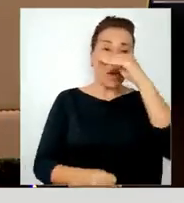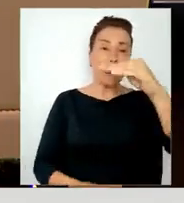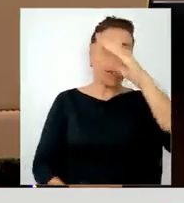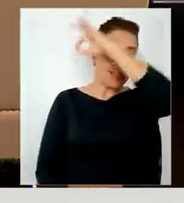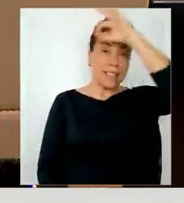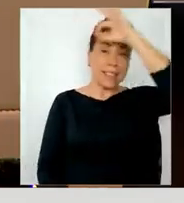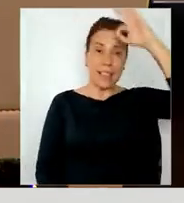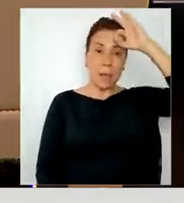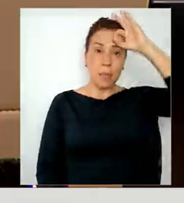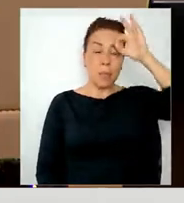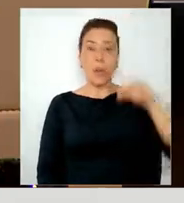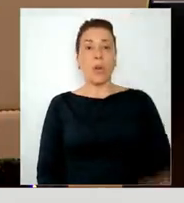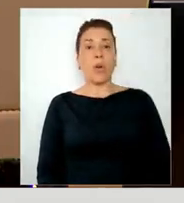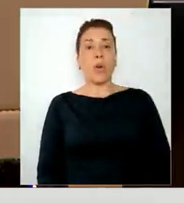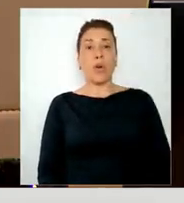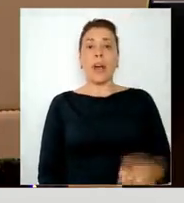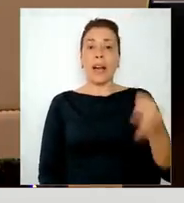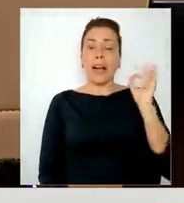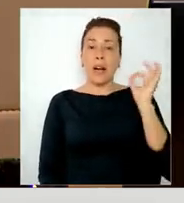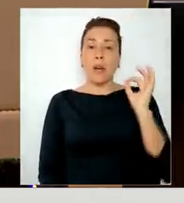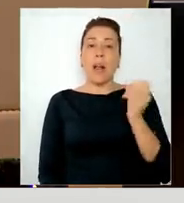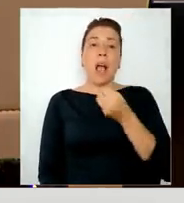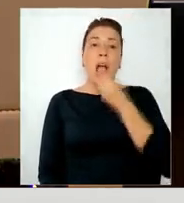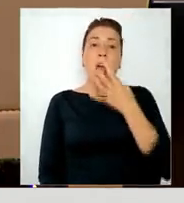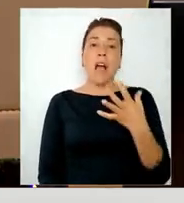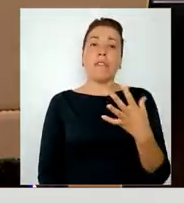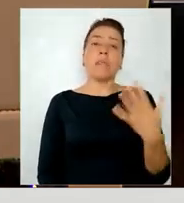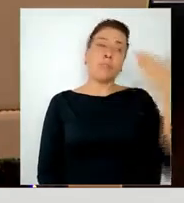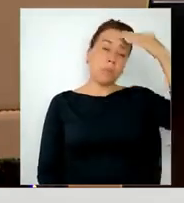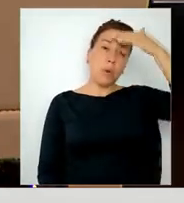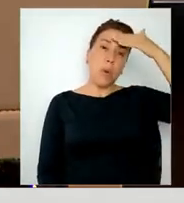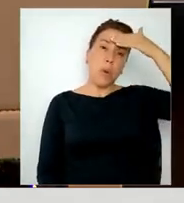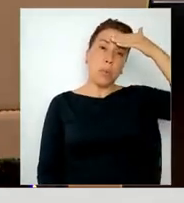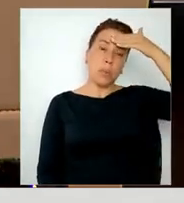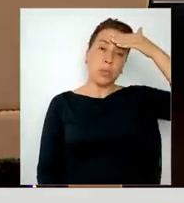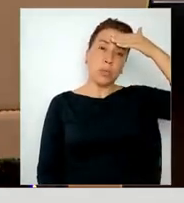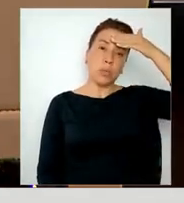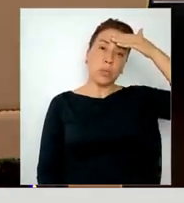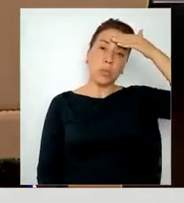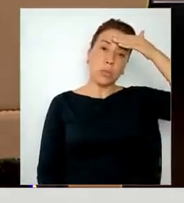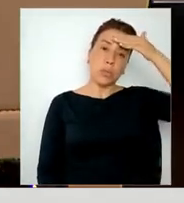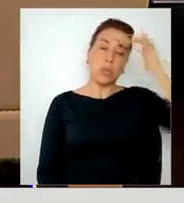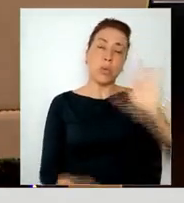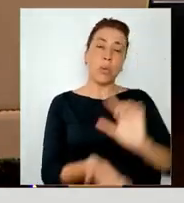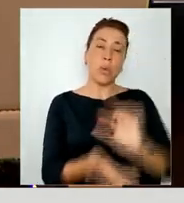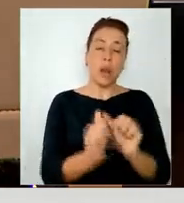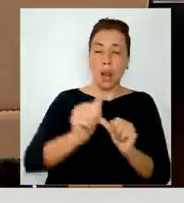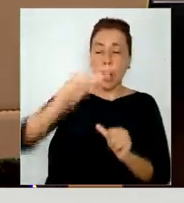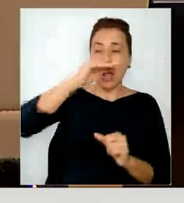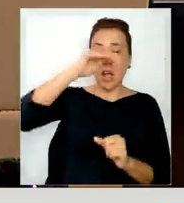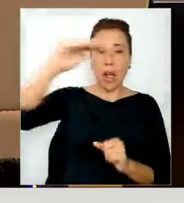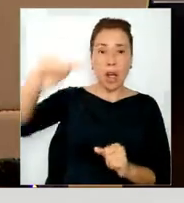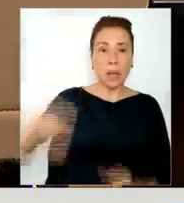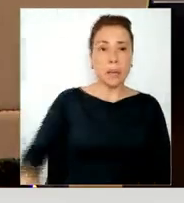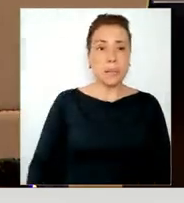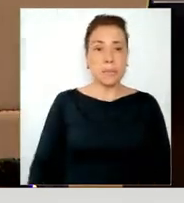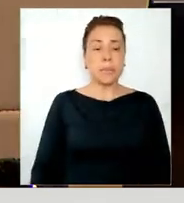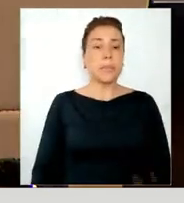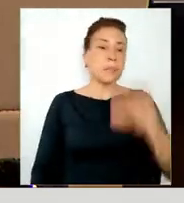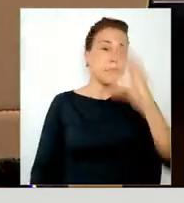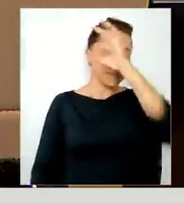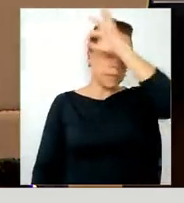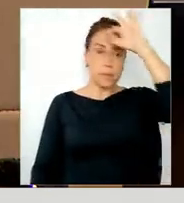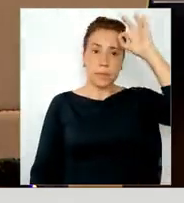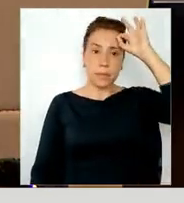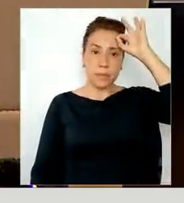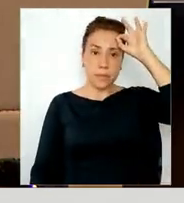se manifestaron su gran preocupación Respecto a los sectores Rurales de la comuna de temuco los cuales han visto un